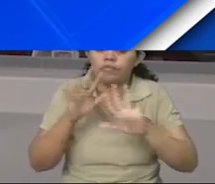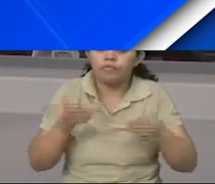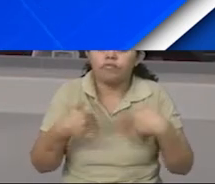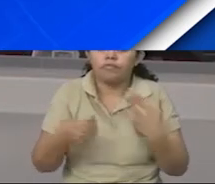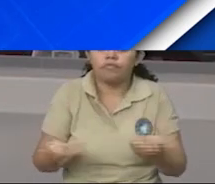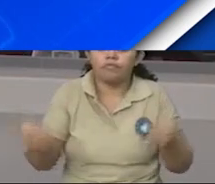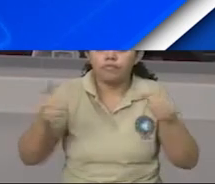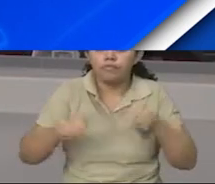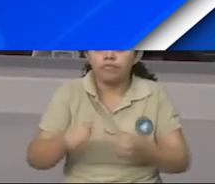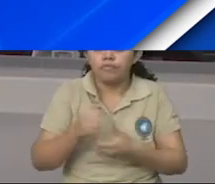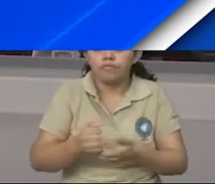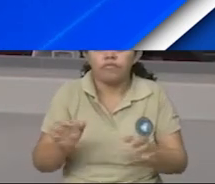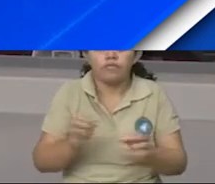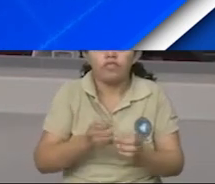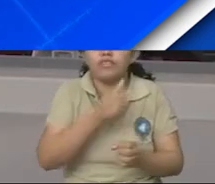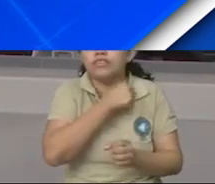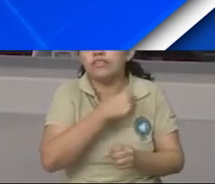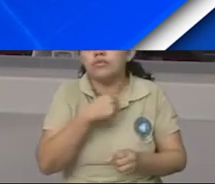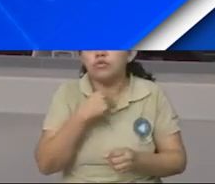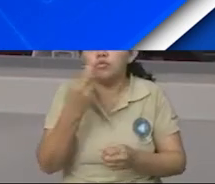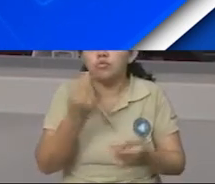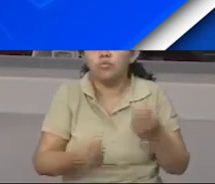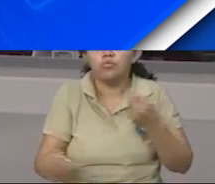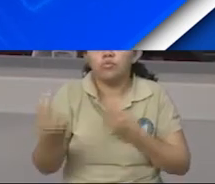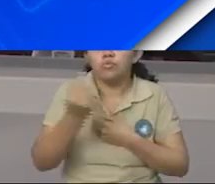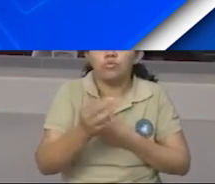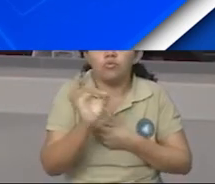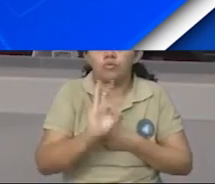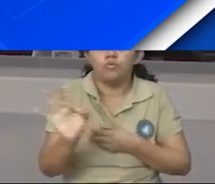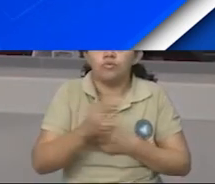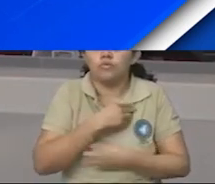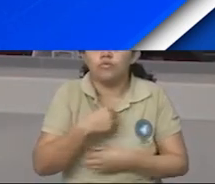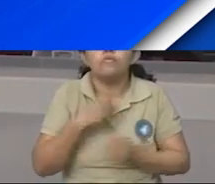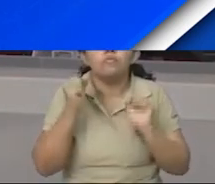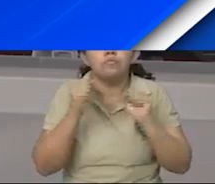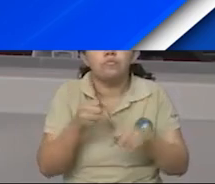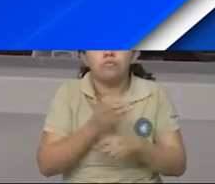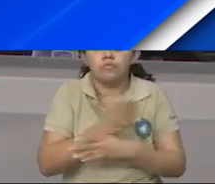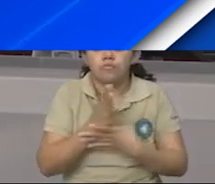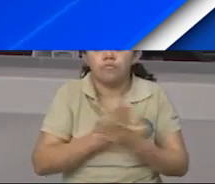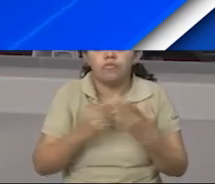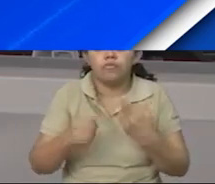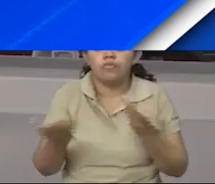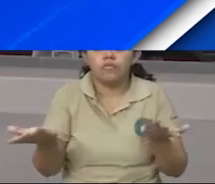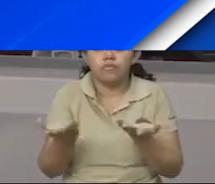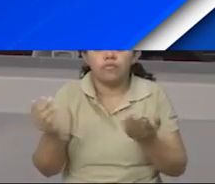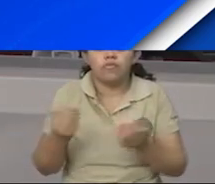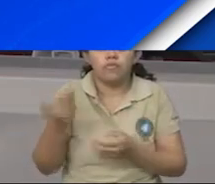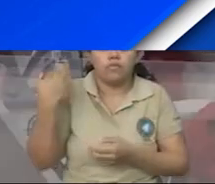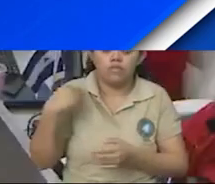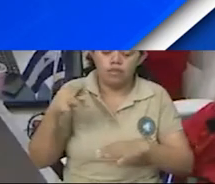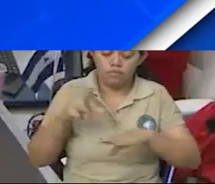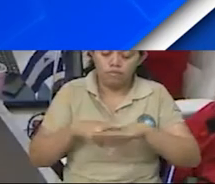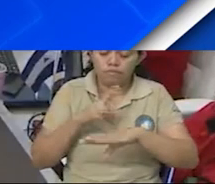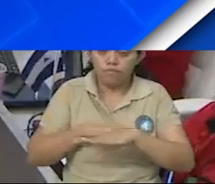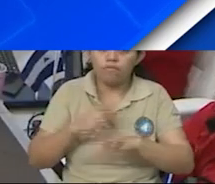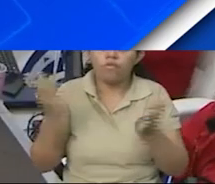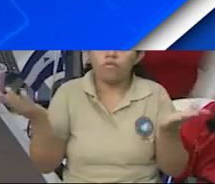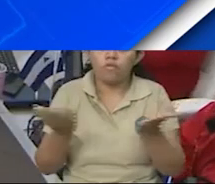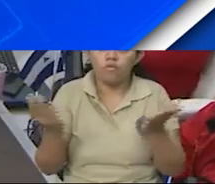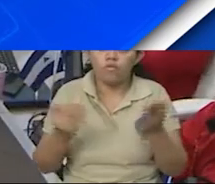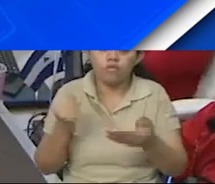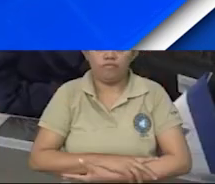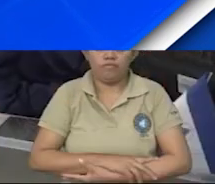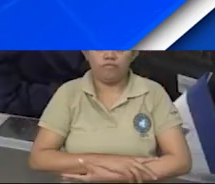en que se aplicó un estricto examen jurídico caso por caso que permitió determinar el estado de vigencia de las normas conforme